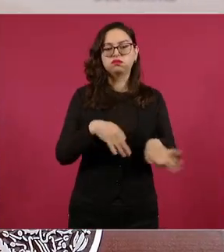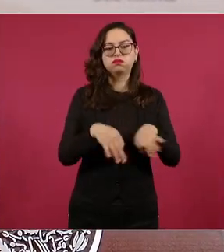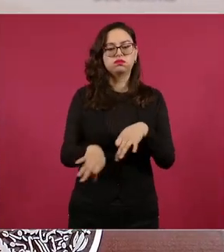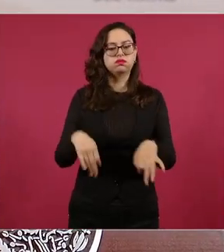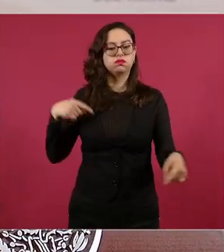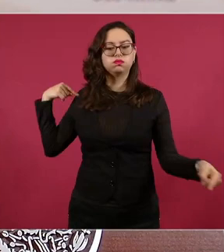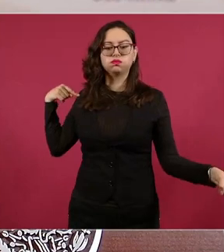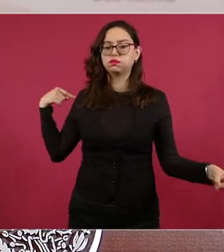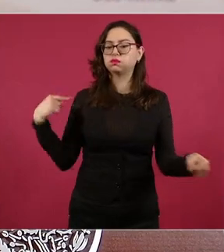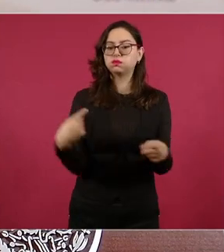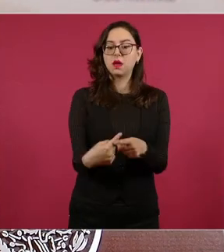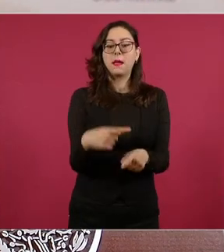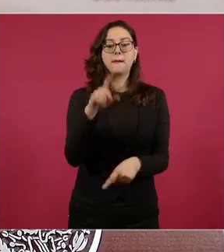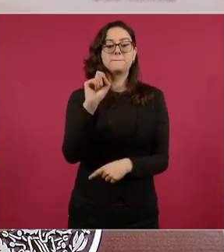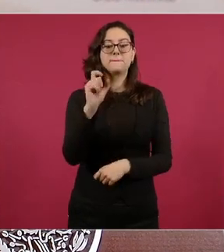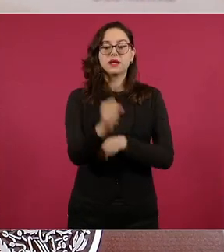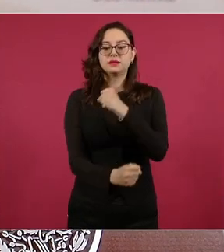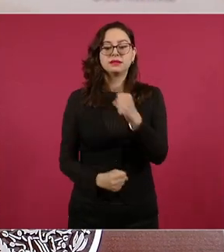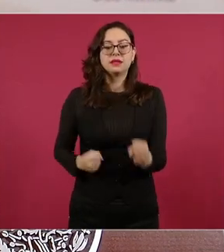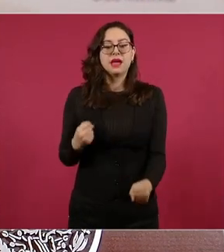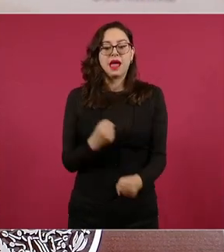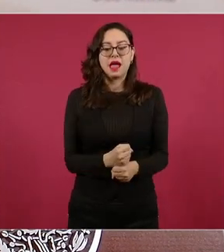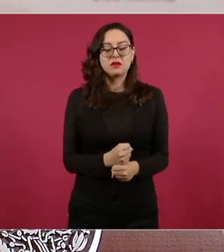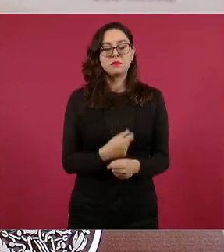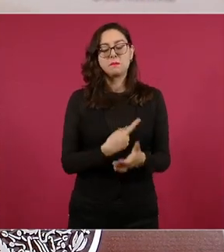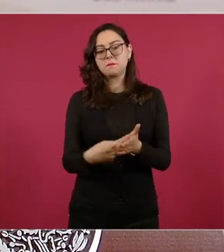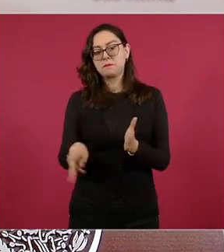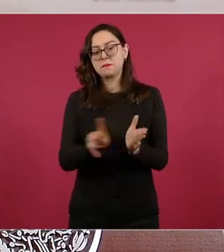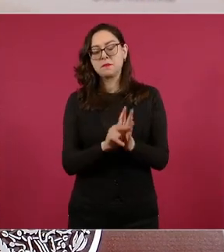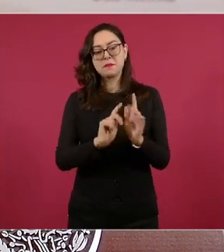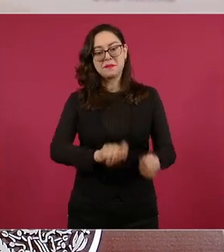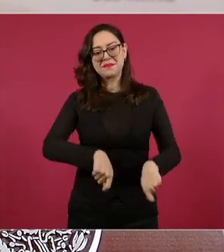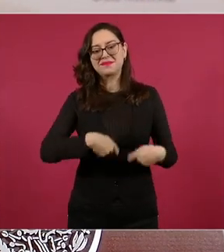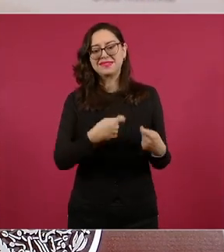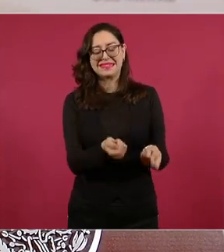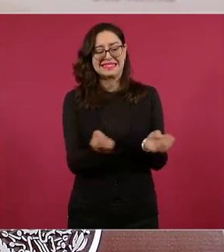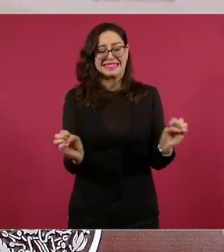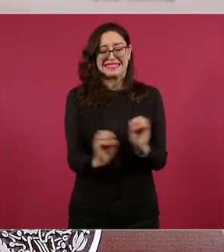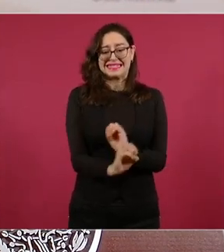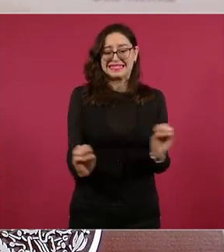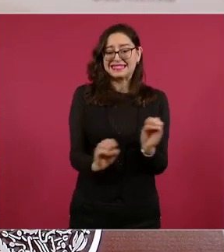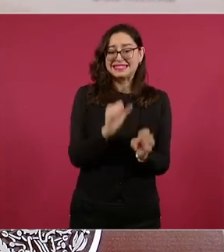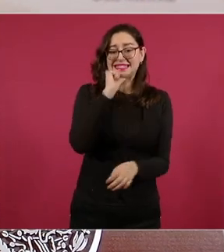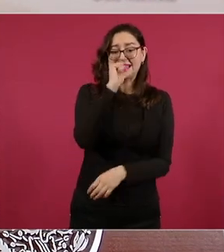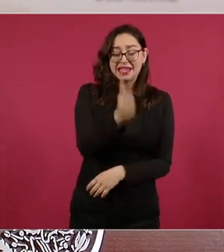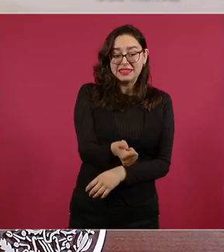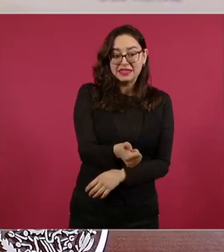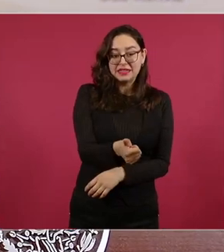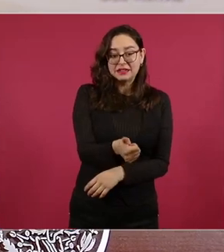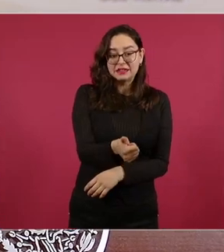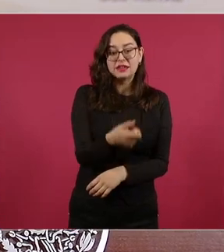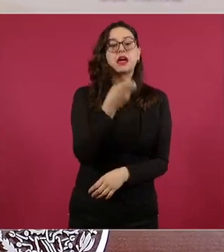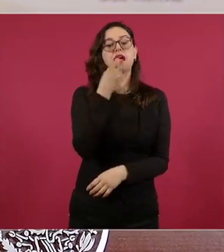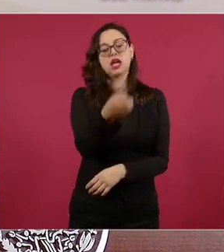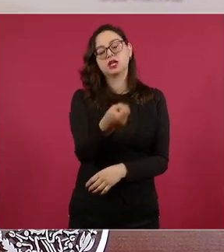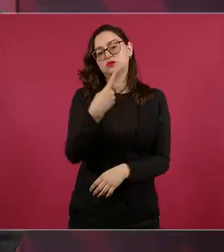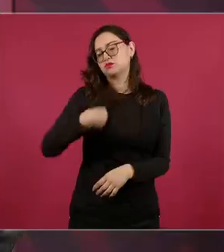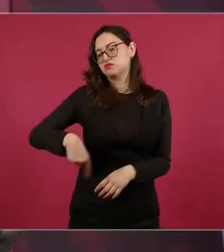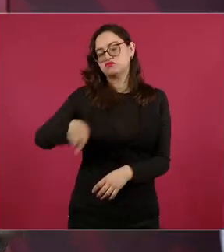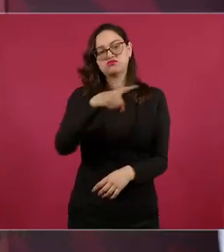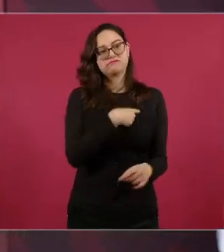sin pacificarse. Entonces, todo eso es lo que estamos